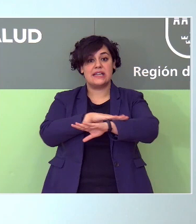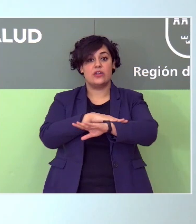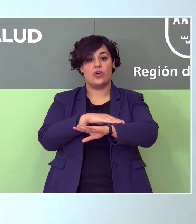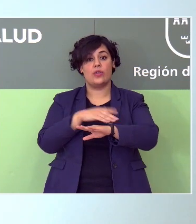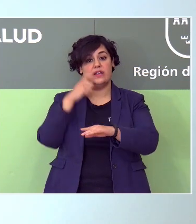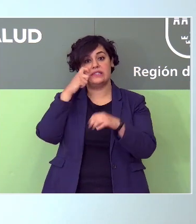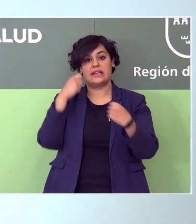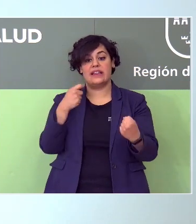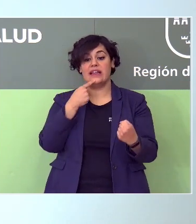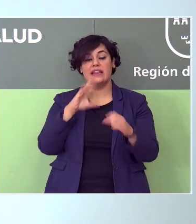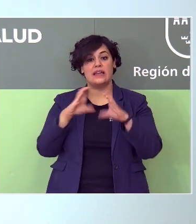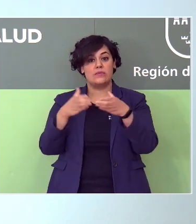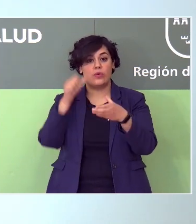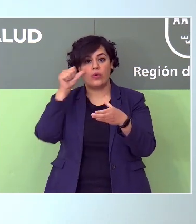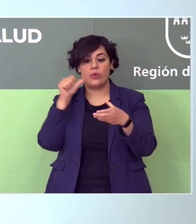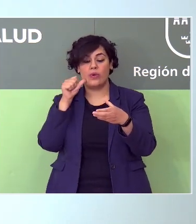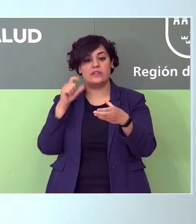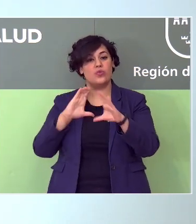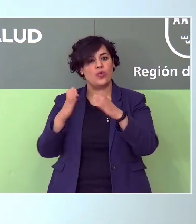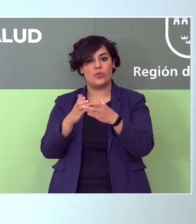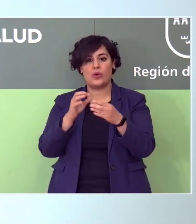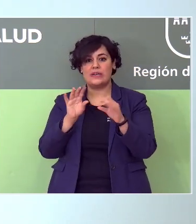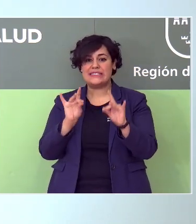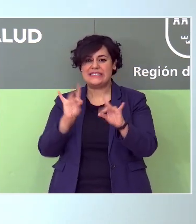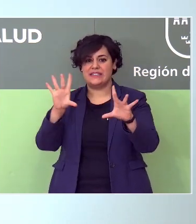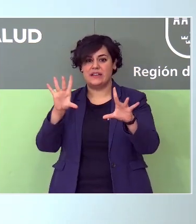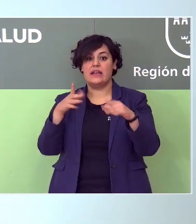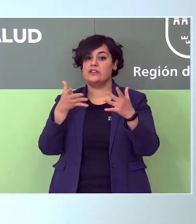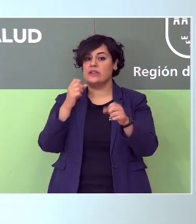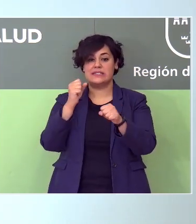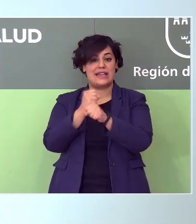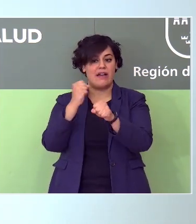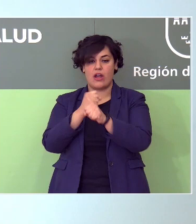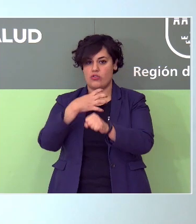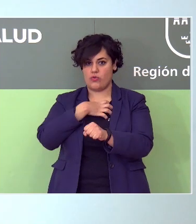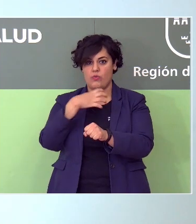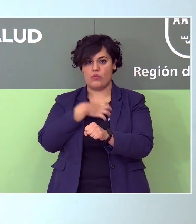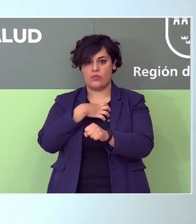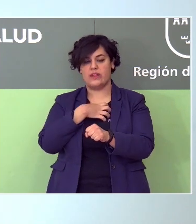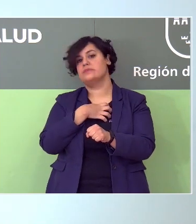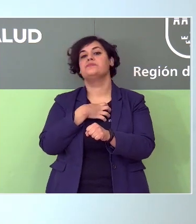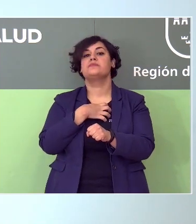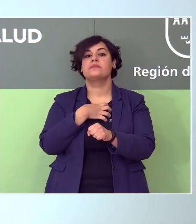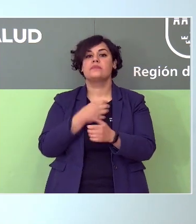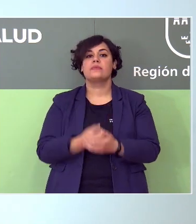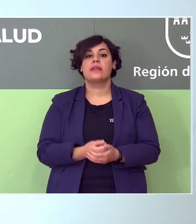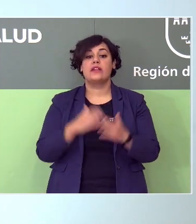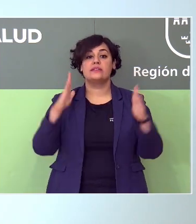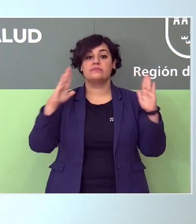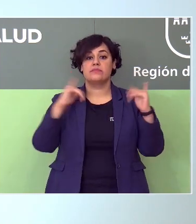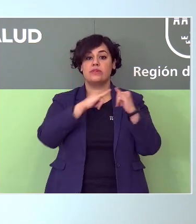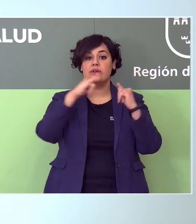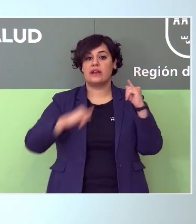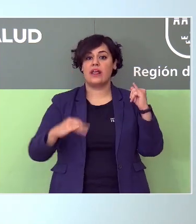un colectivo especialmente sensible y, por tanto, no aptas para trabajar, debiendo procederse durante esta crisis a